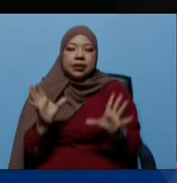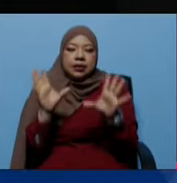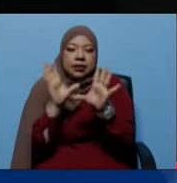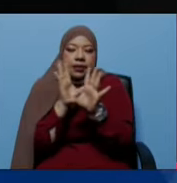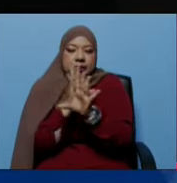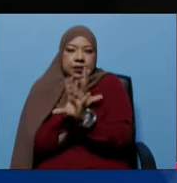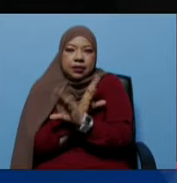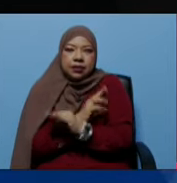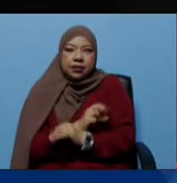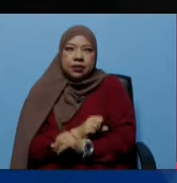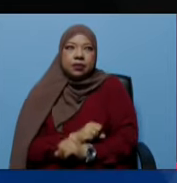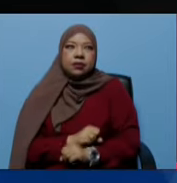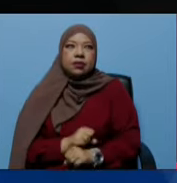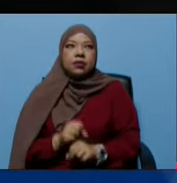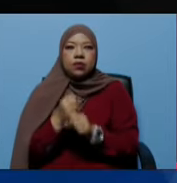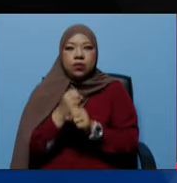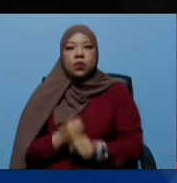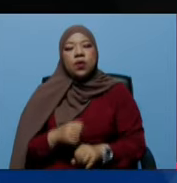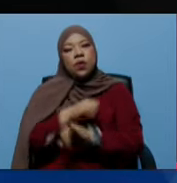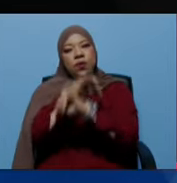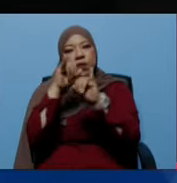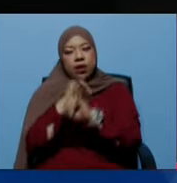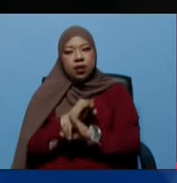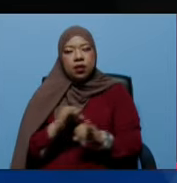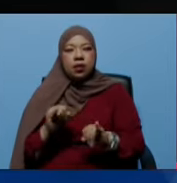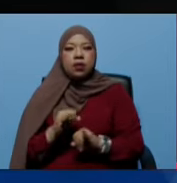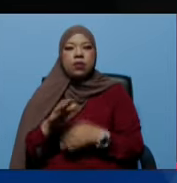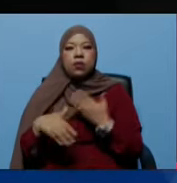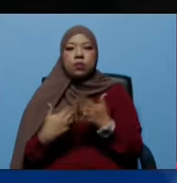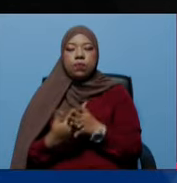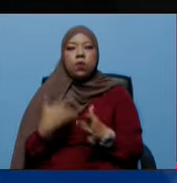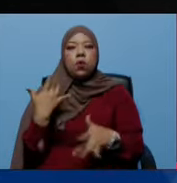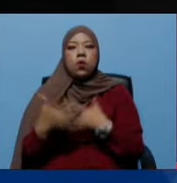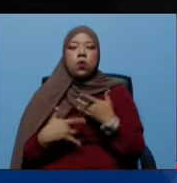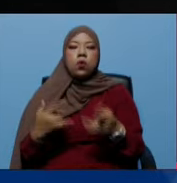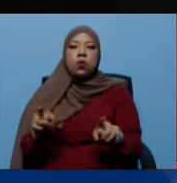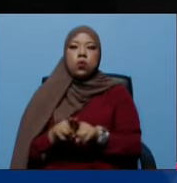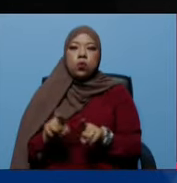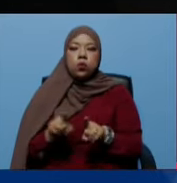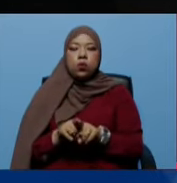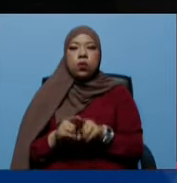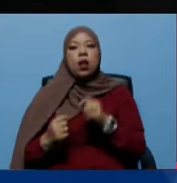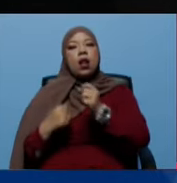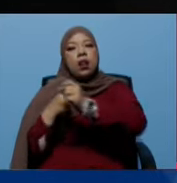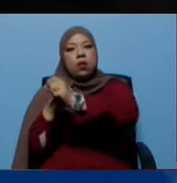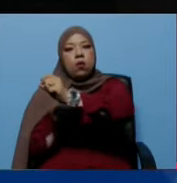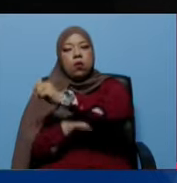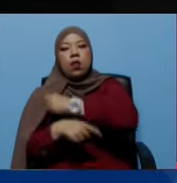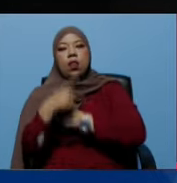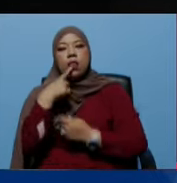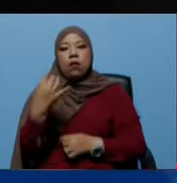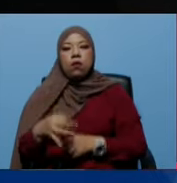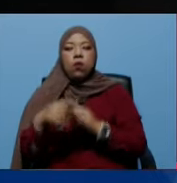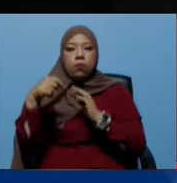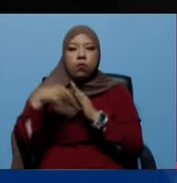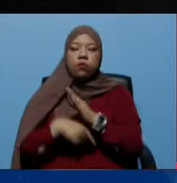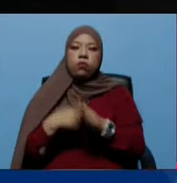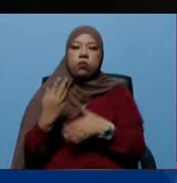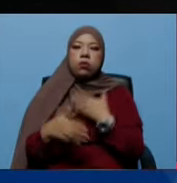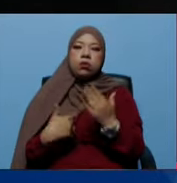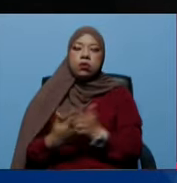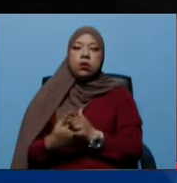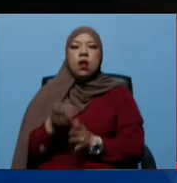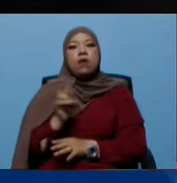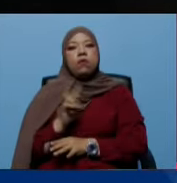noche, pero hemos sido felices porque estamos creando las bases verdaderas y profundas de